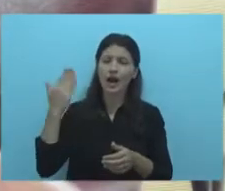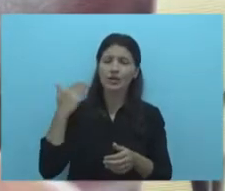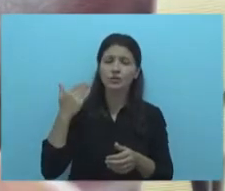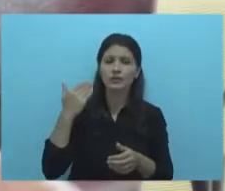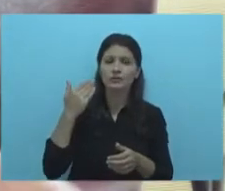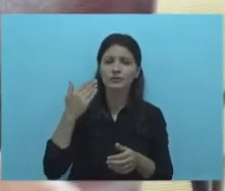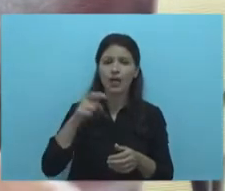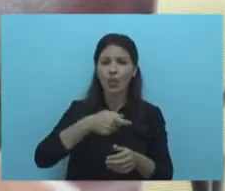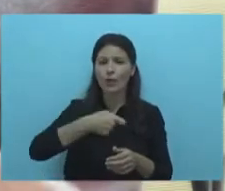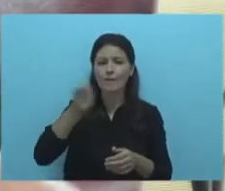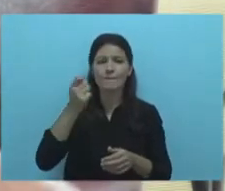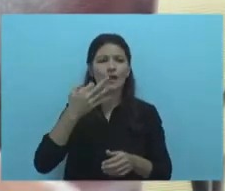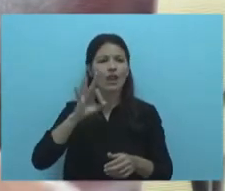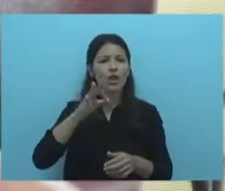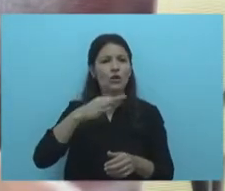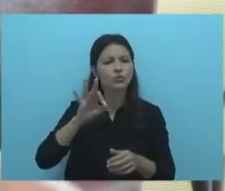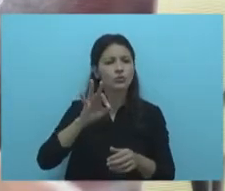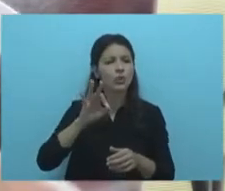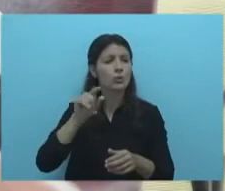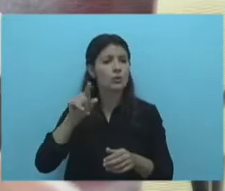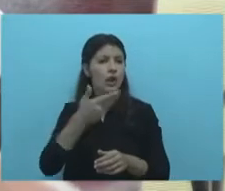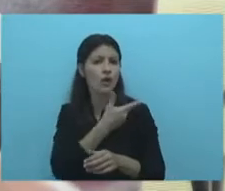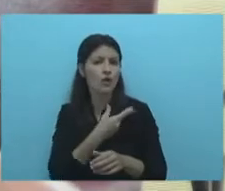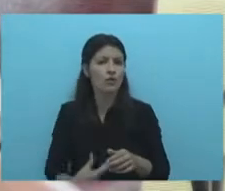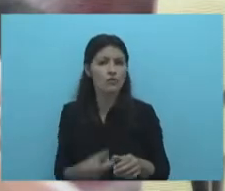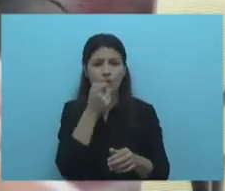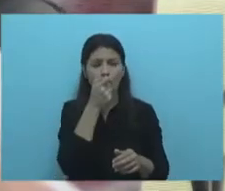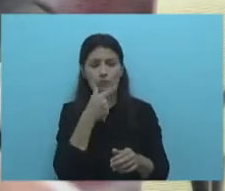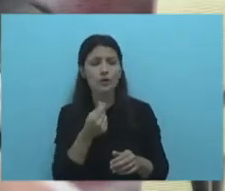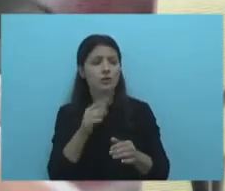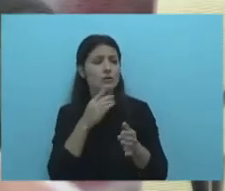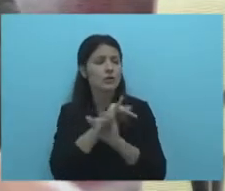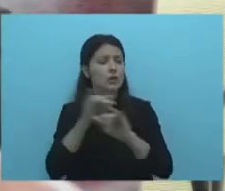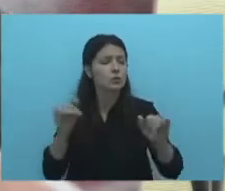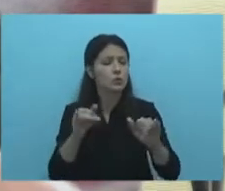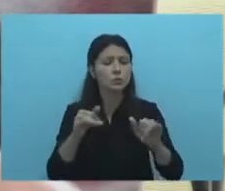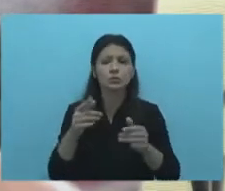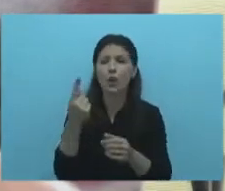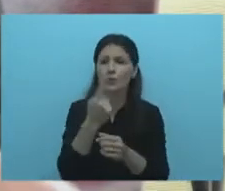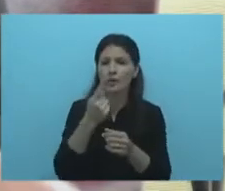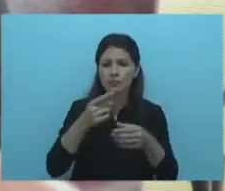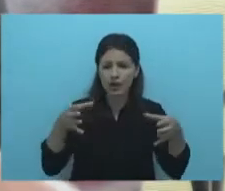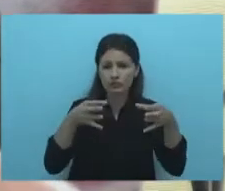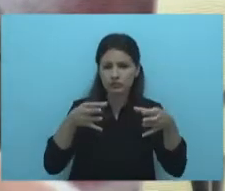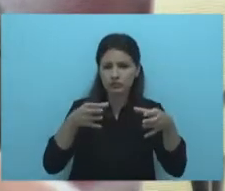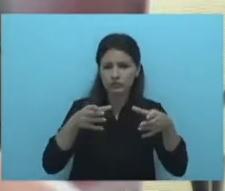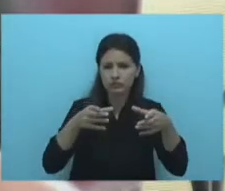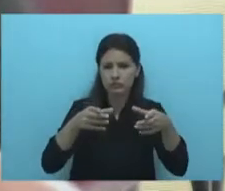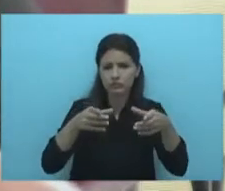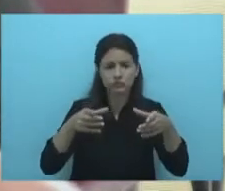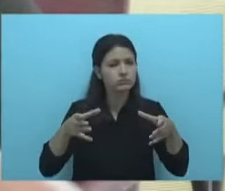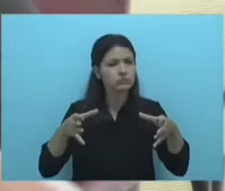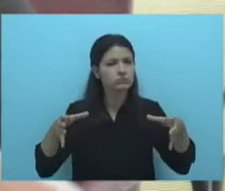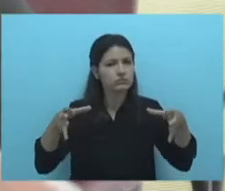2021, el gobernador anunció que salió el primer lote del aceite de cannabis por la producción por parte del laboratorio provincial, cosa que